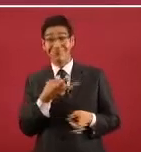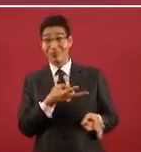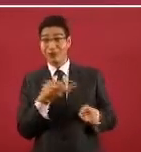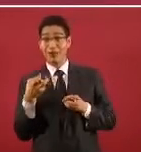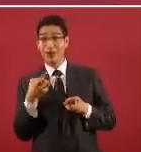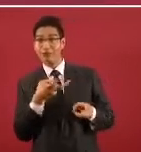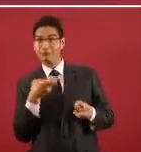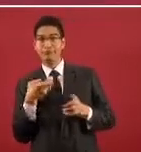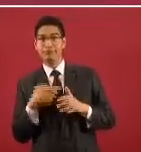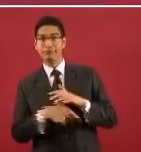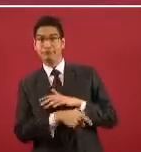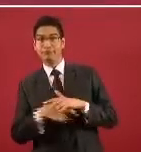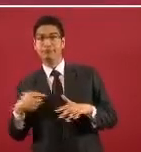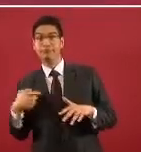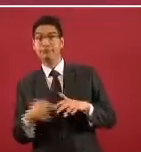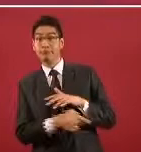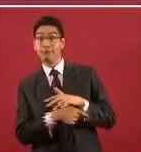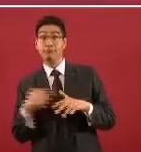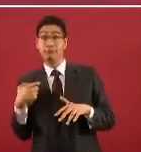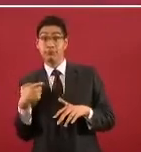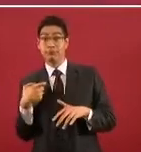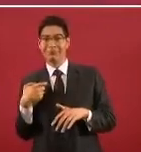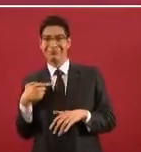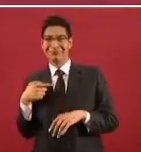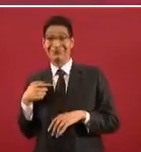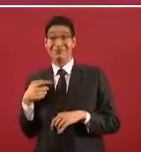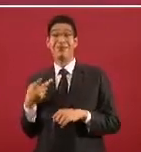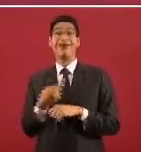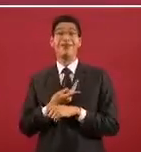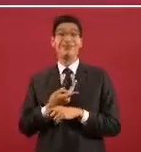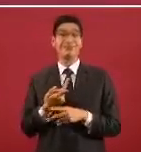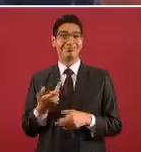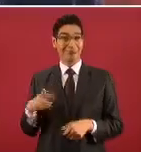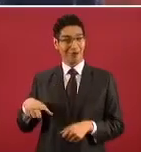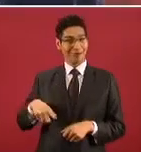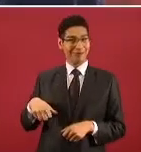los que vivían al amparo del poder público,